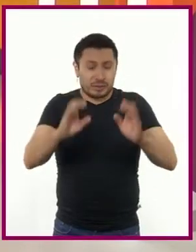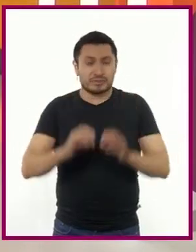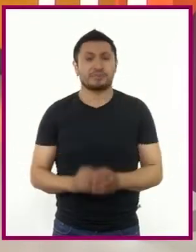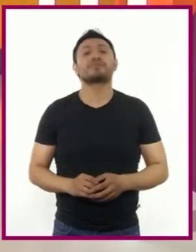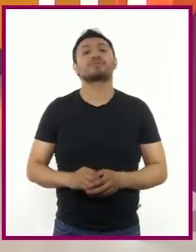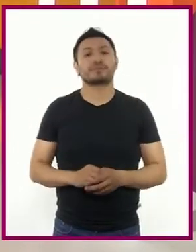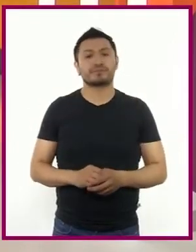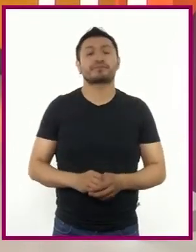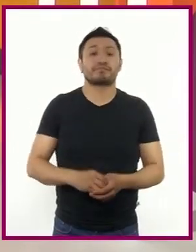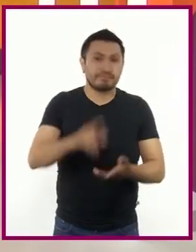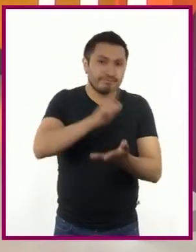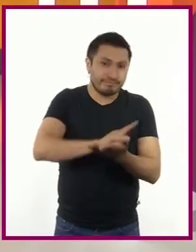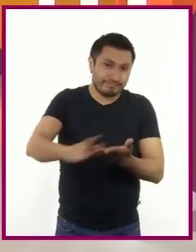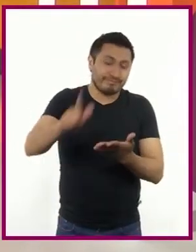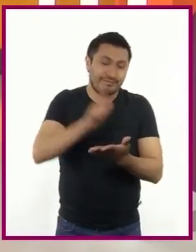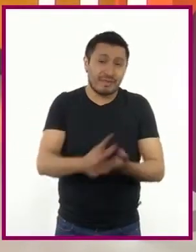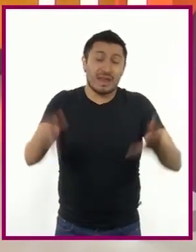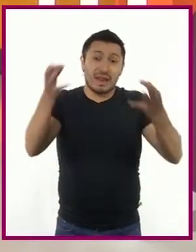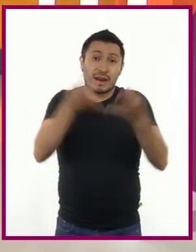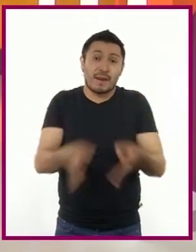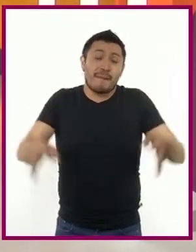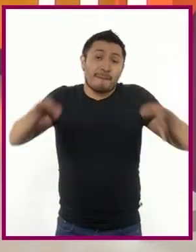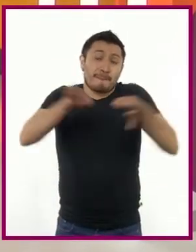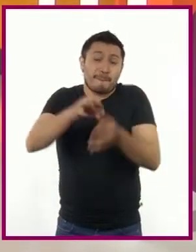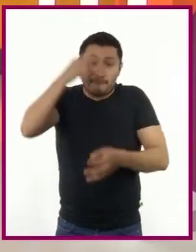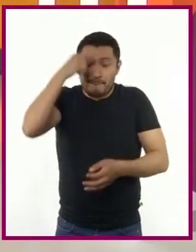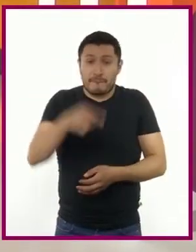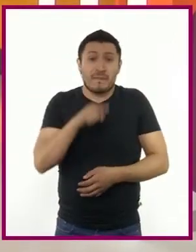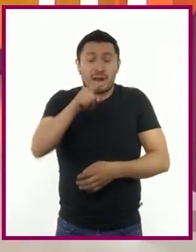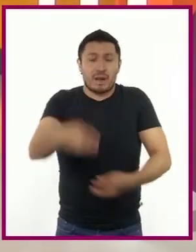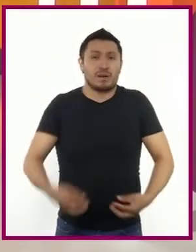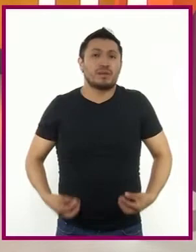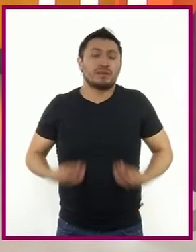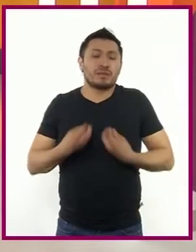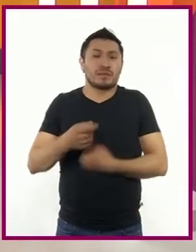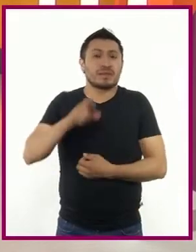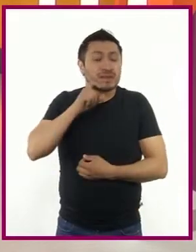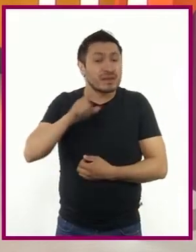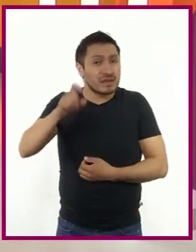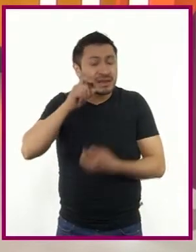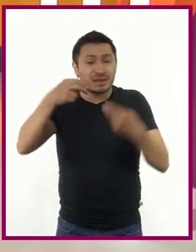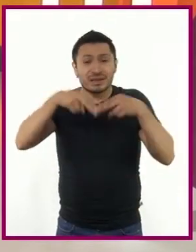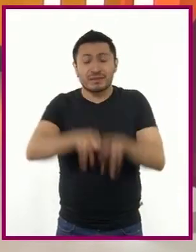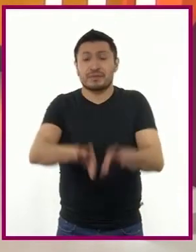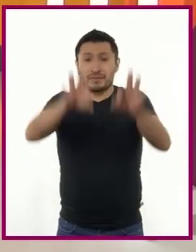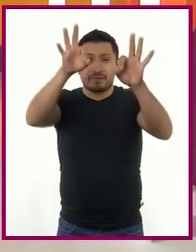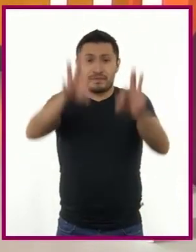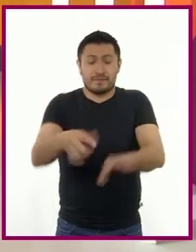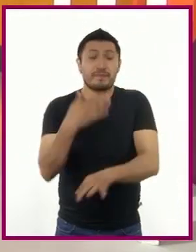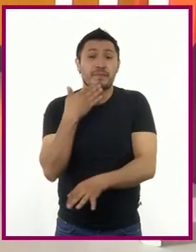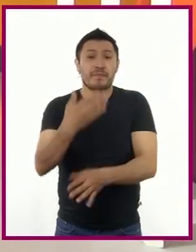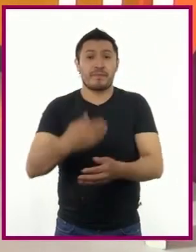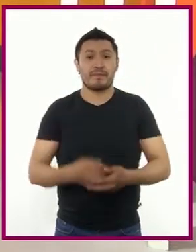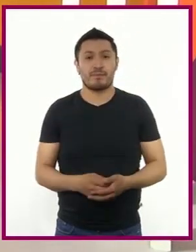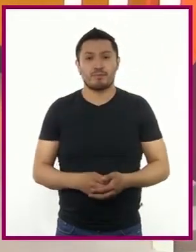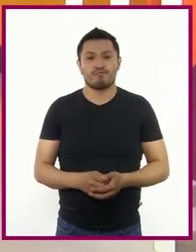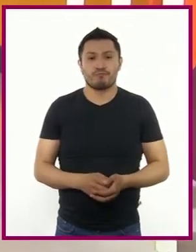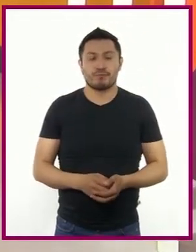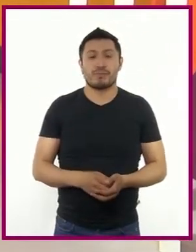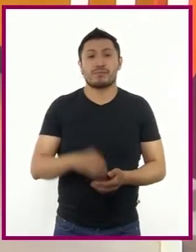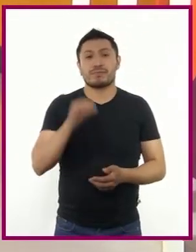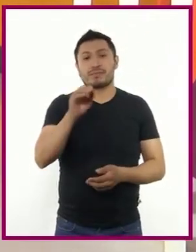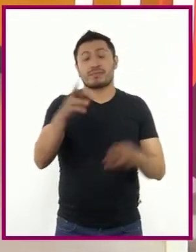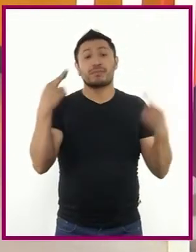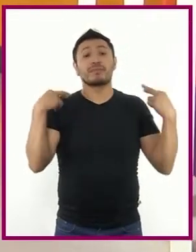la higiene es fundamental para vivir una sexualidad plena y satisfactoria. Maestra